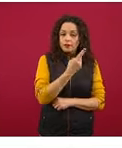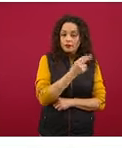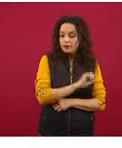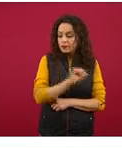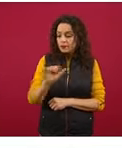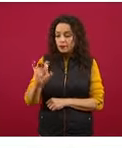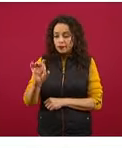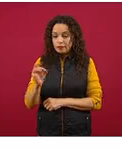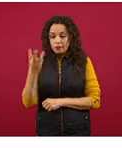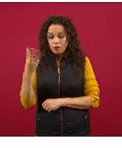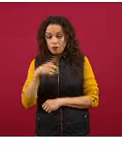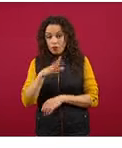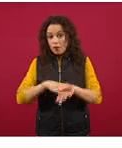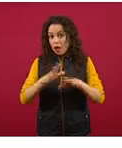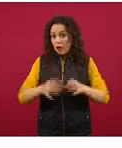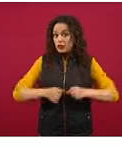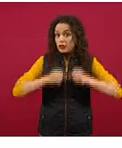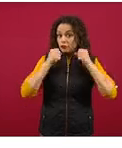y 33,